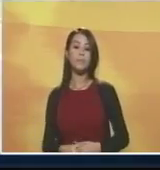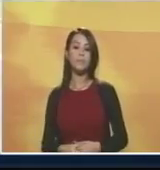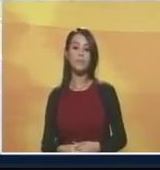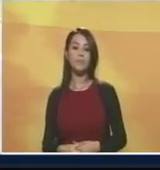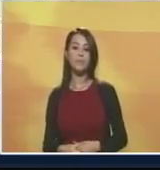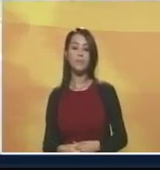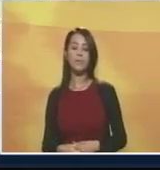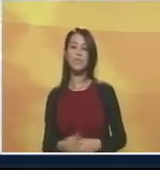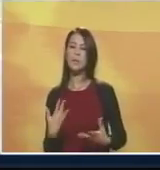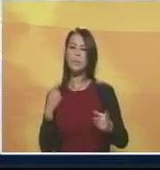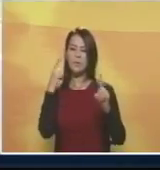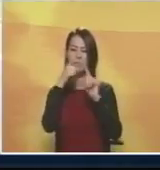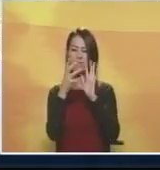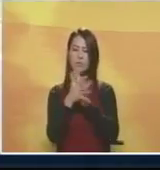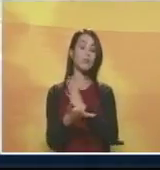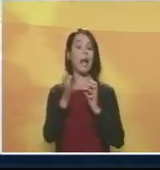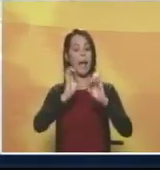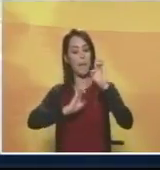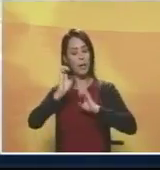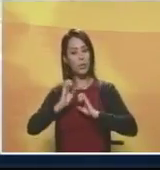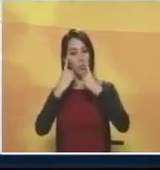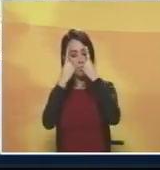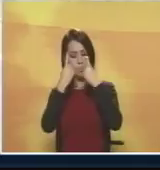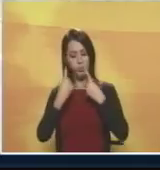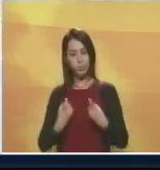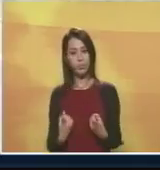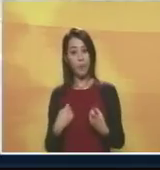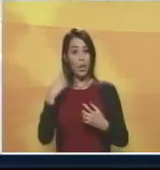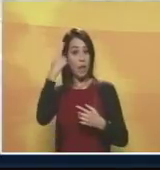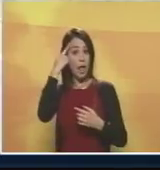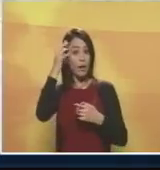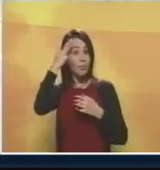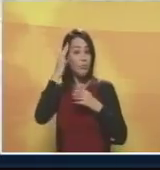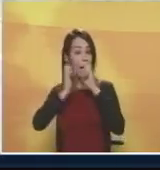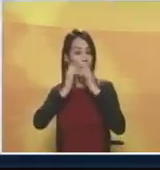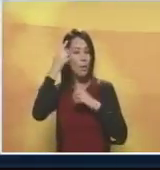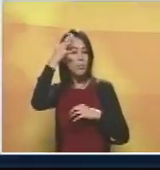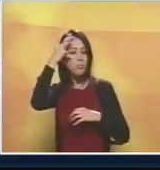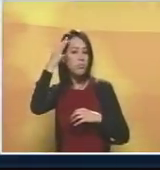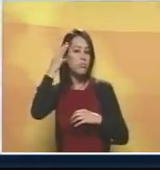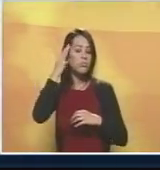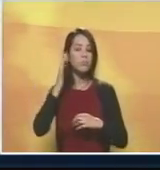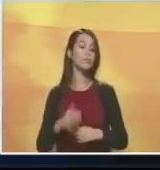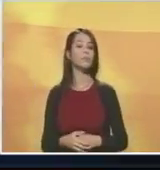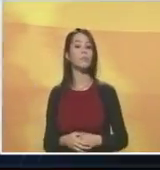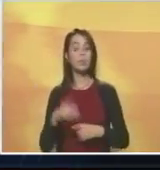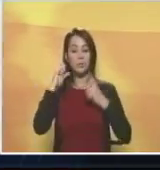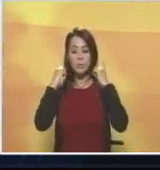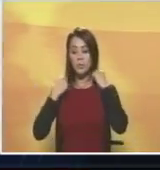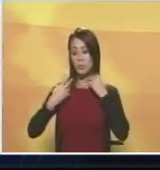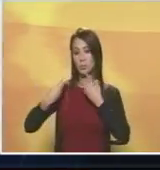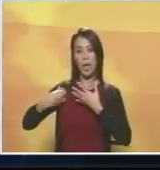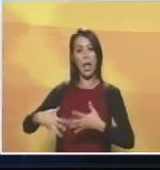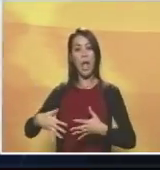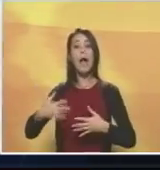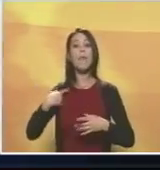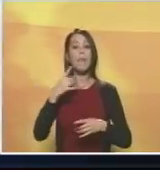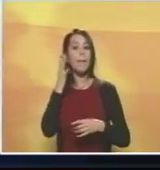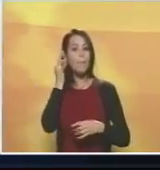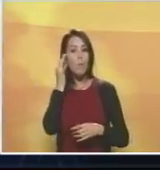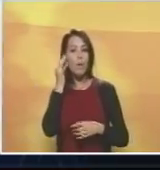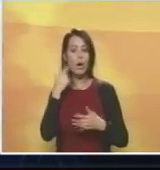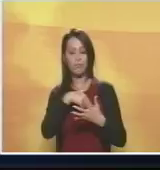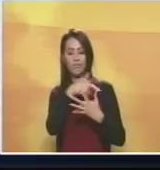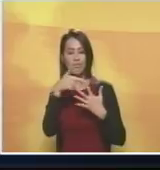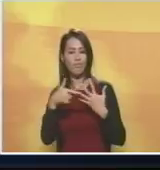determinarse en el estudio específicamente de restauración capilar al que acude el paciente. La pérdida de cabello en la mujer se manifiesta de